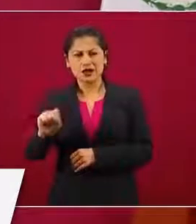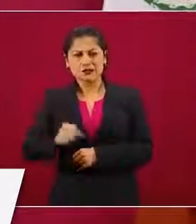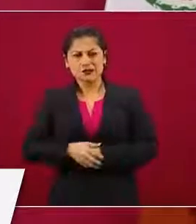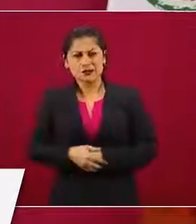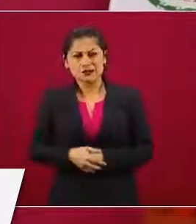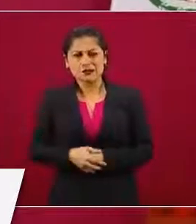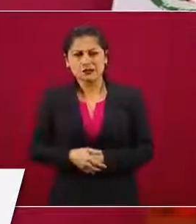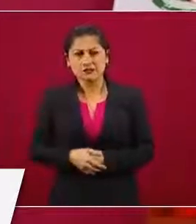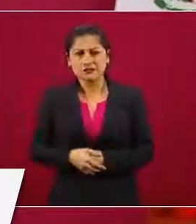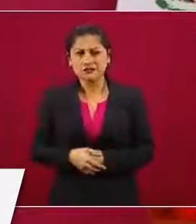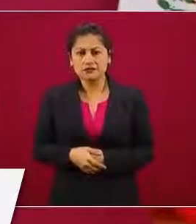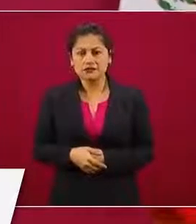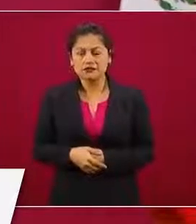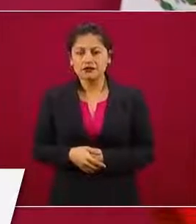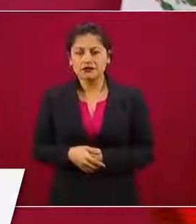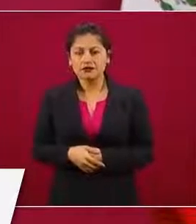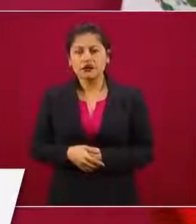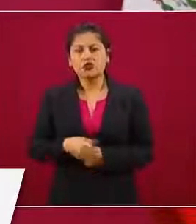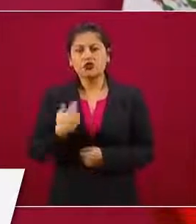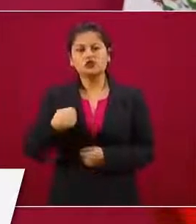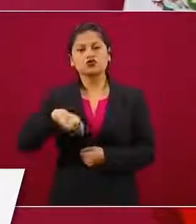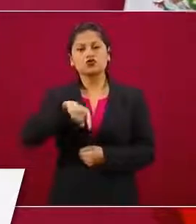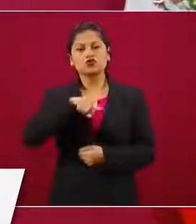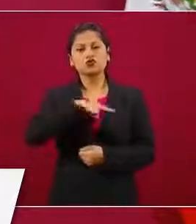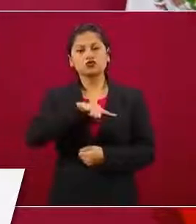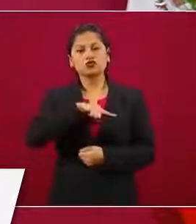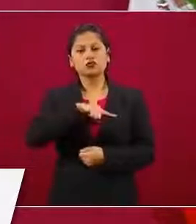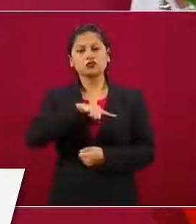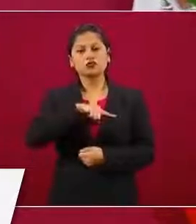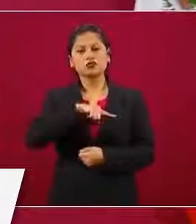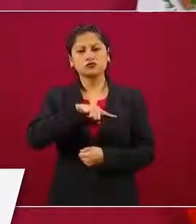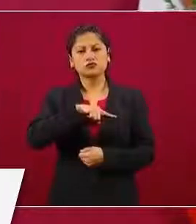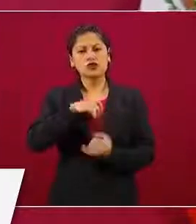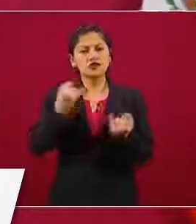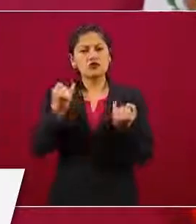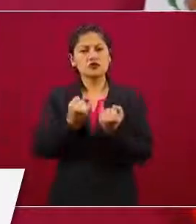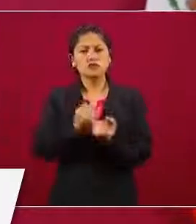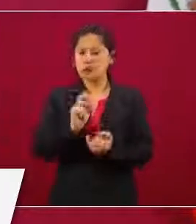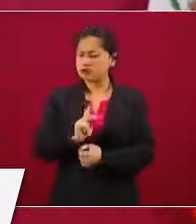de que estamos actuando como en Venezuela